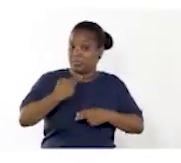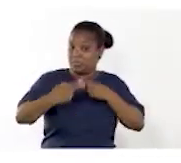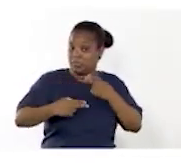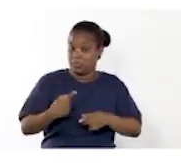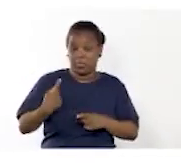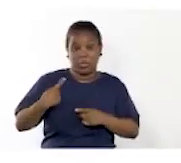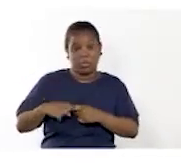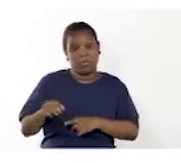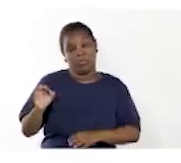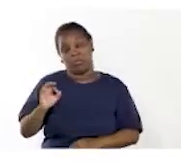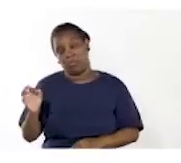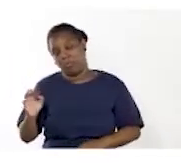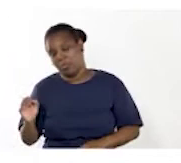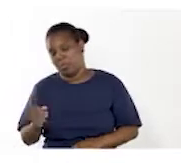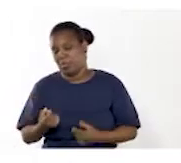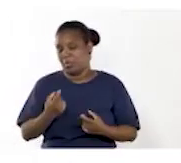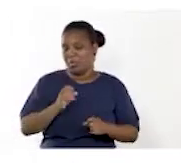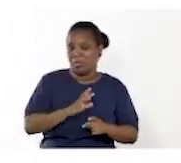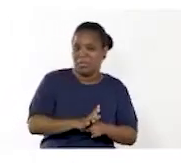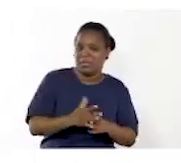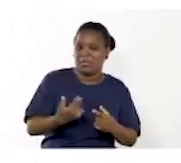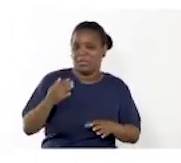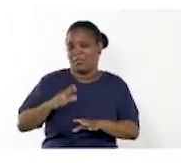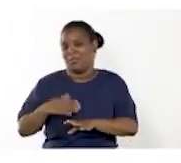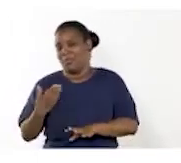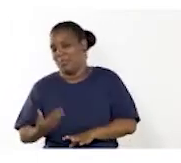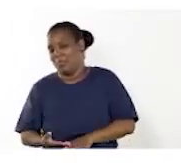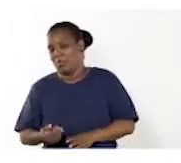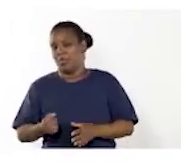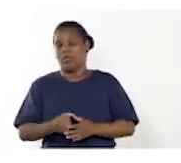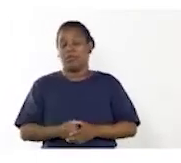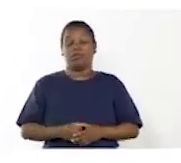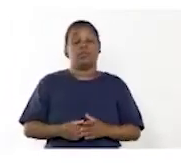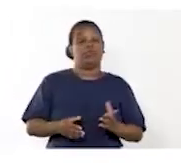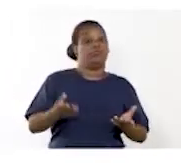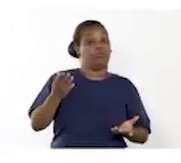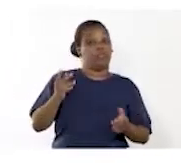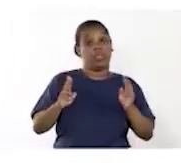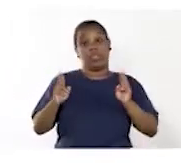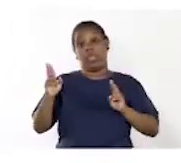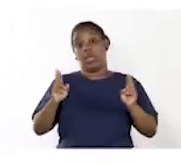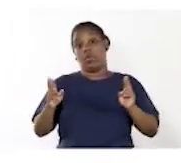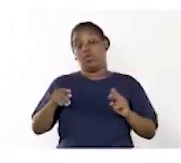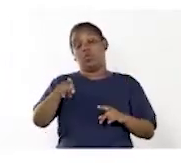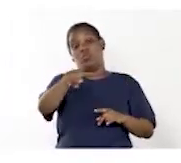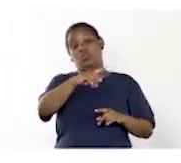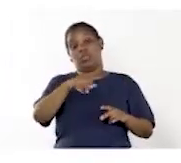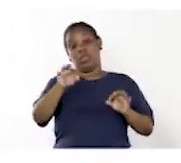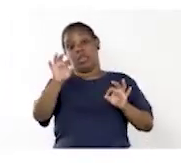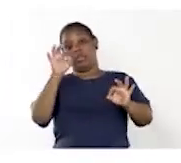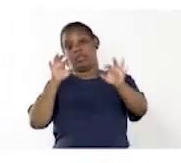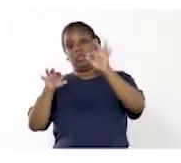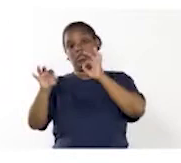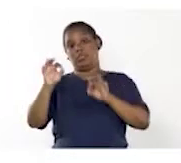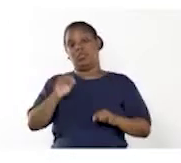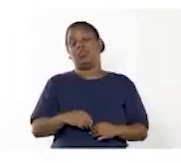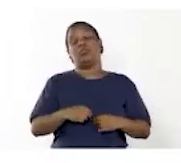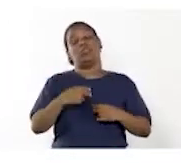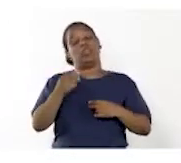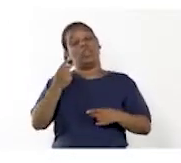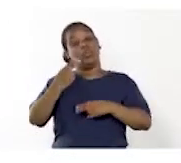que no han dicho que todavía, que no han empezado, que luego empiezan. Bueno, de acuerdo a todo esto, ustedes hacen las selecciones y utilizan esto que le estamos